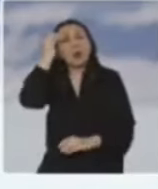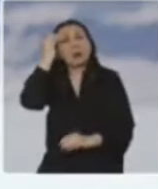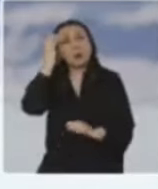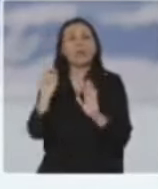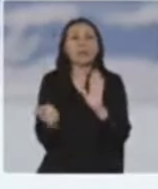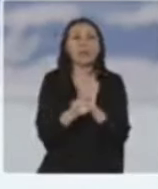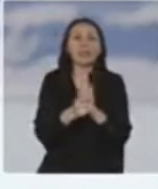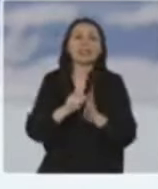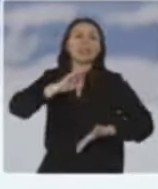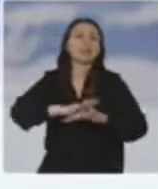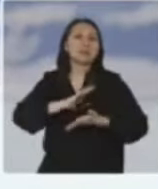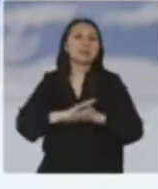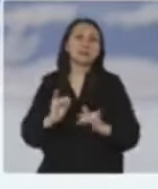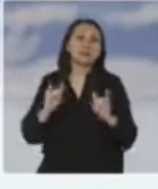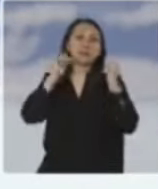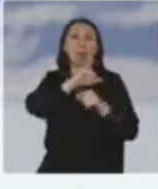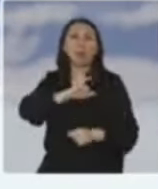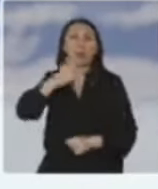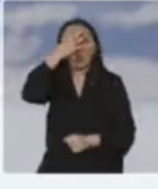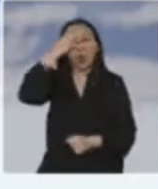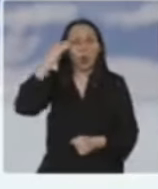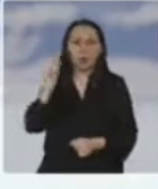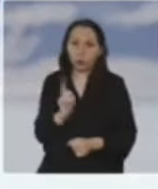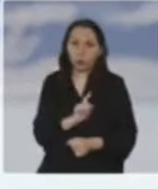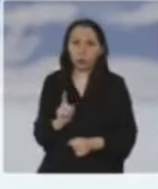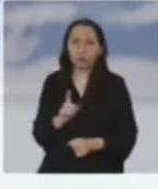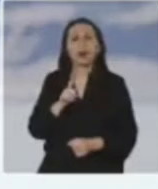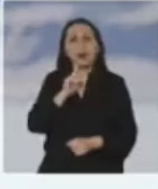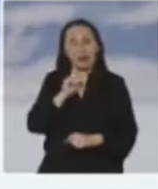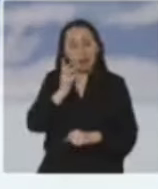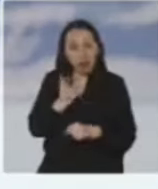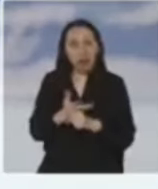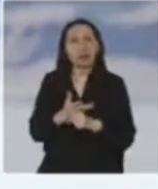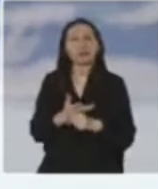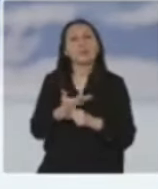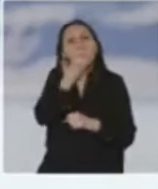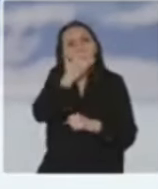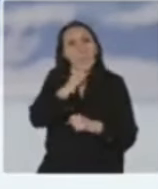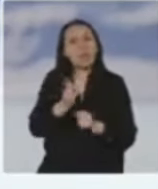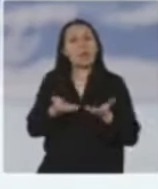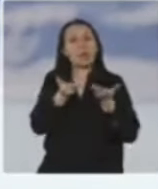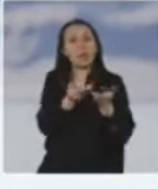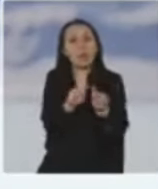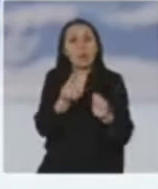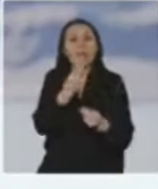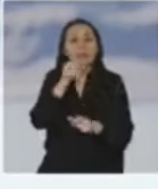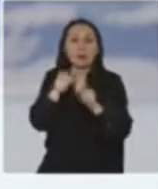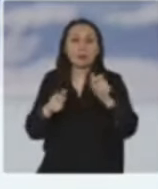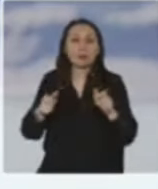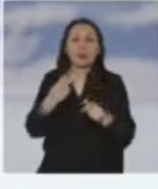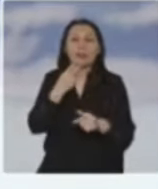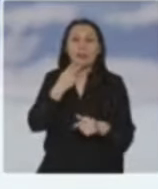o una celebración de un festejo que luego quede en el olvido tiene que implicar una mejora en la calidad de vida de los habitantes del